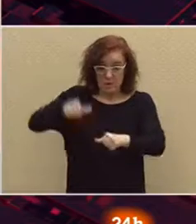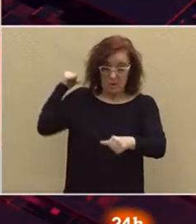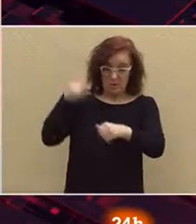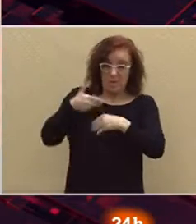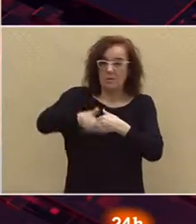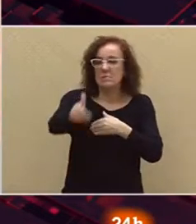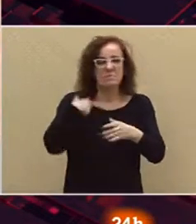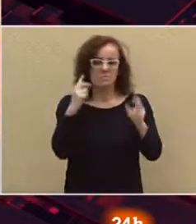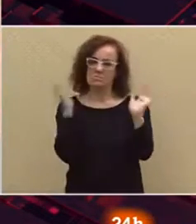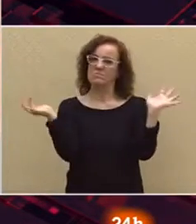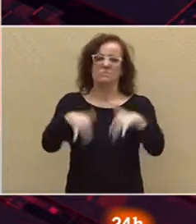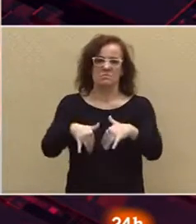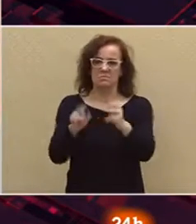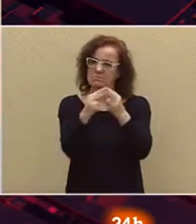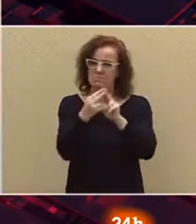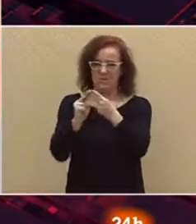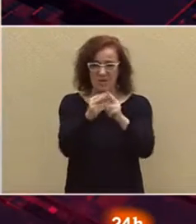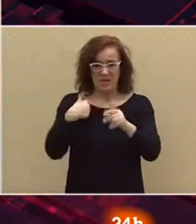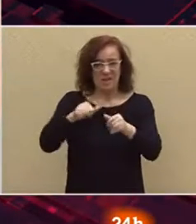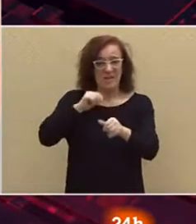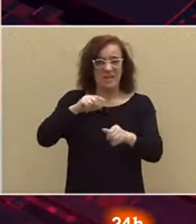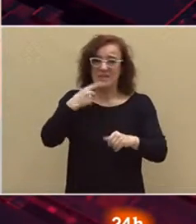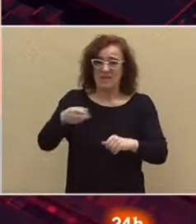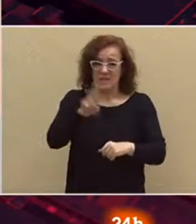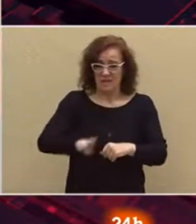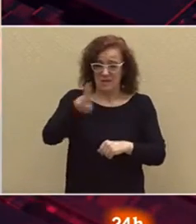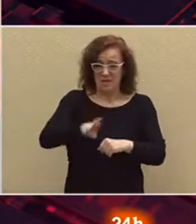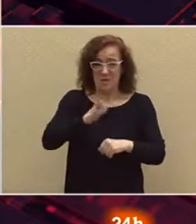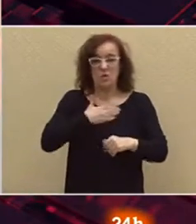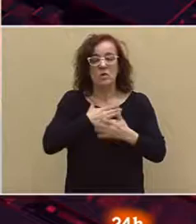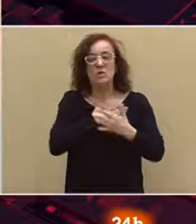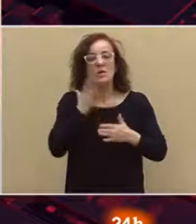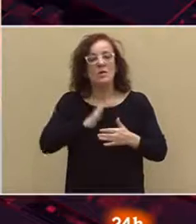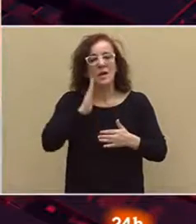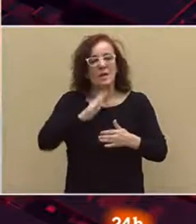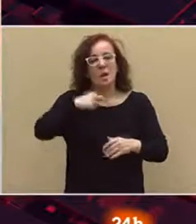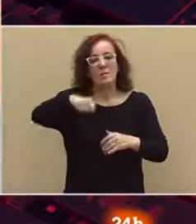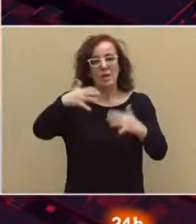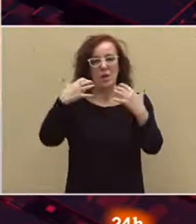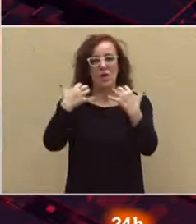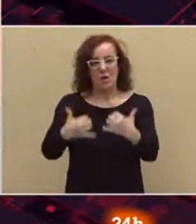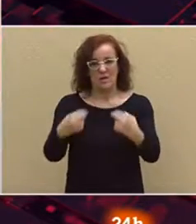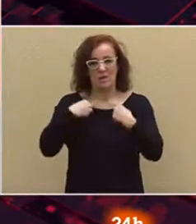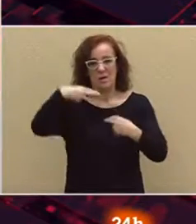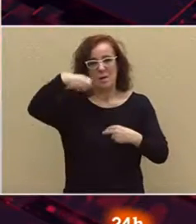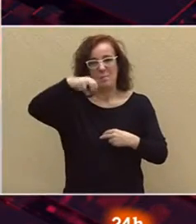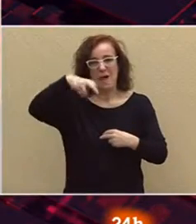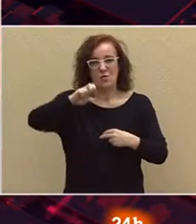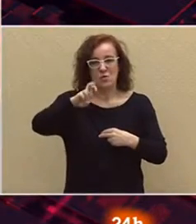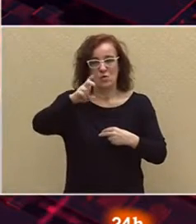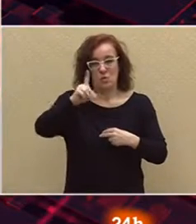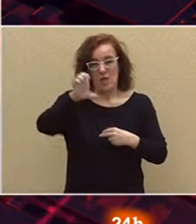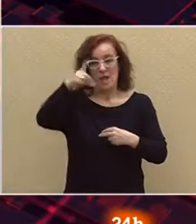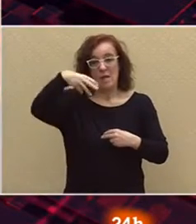encuentro, como afirmó en repetidas ocasiones nuestro querido presidente del Congreso, Manuel Marín, que tristemente acaba de